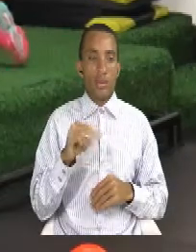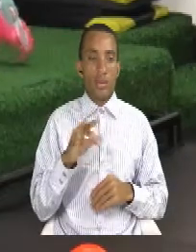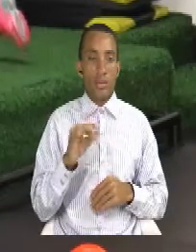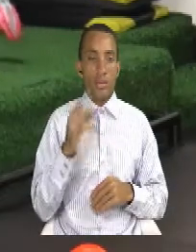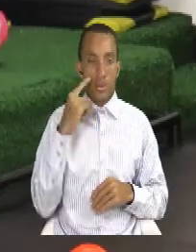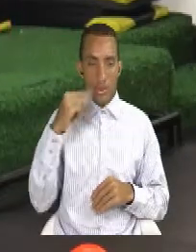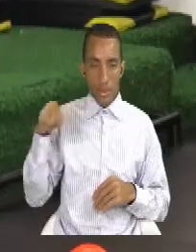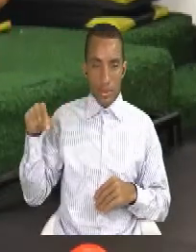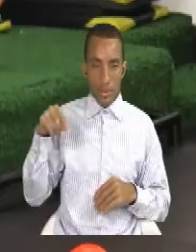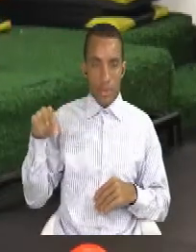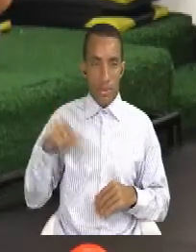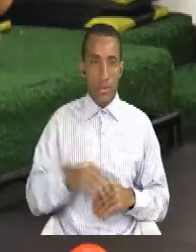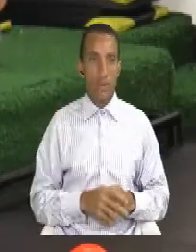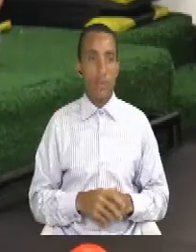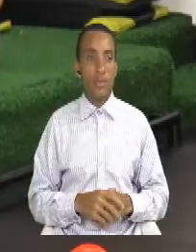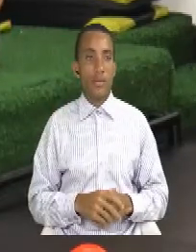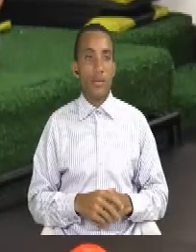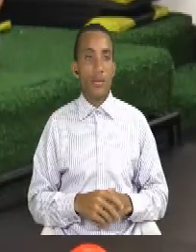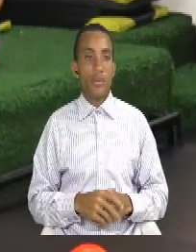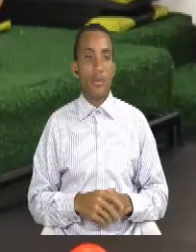familia. Te esperamos.